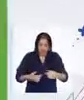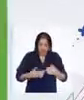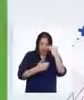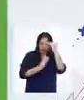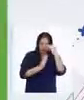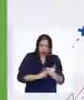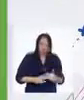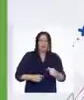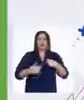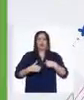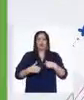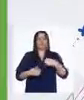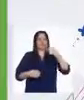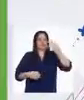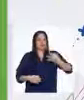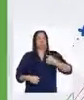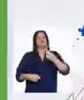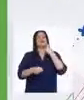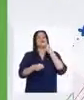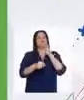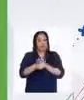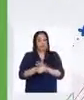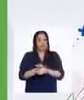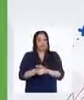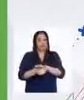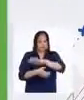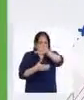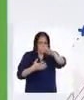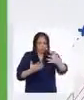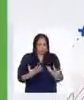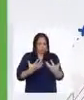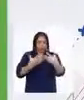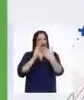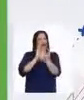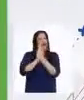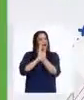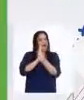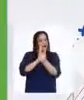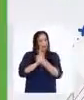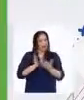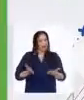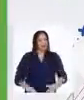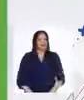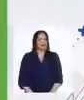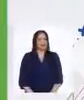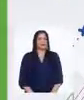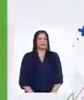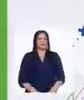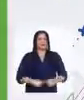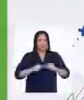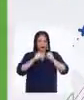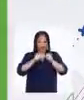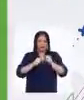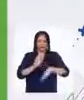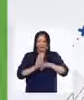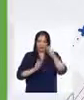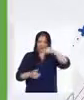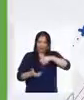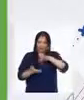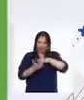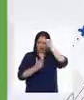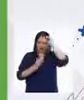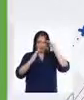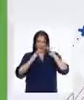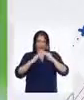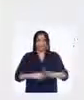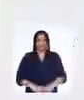hitos y estás comprometido. Has integrado muchas habilidades. Seguimos con más en